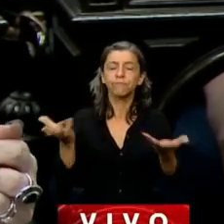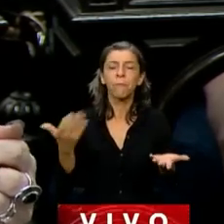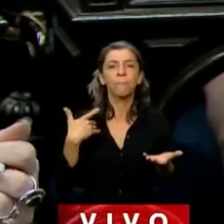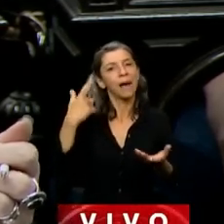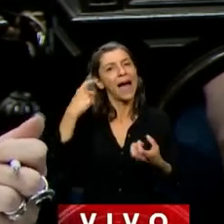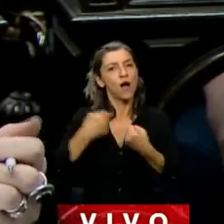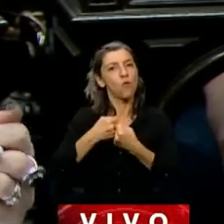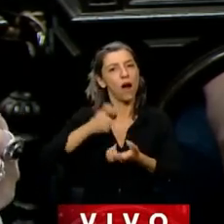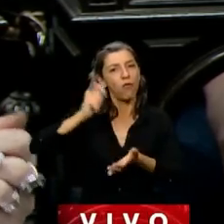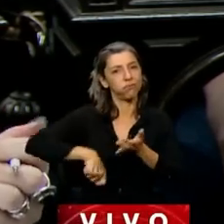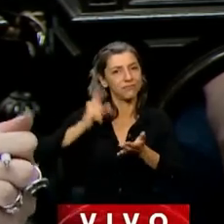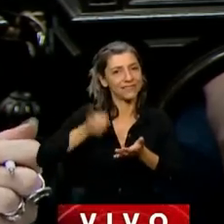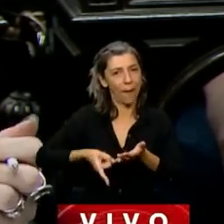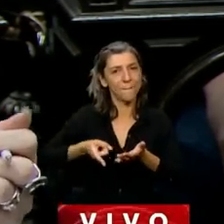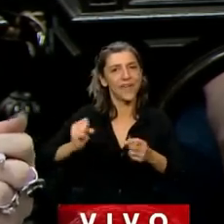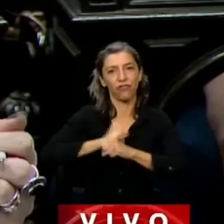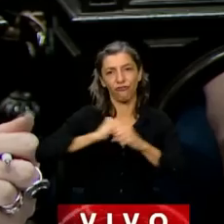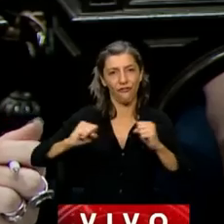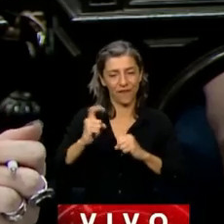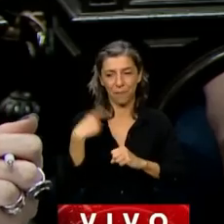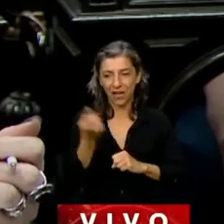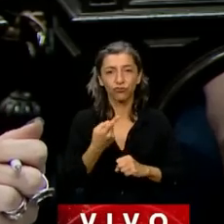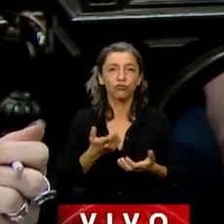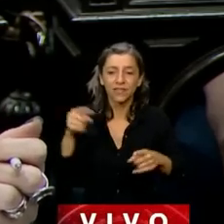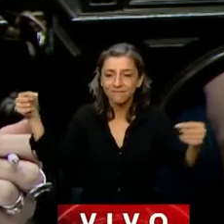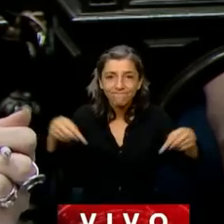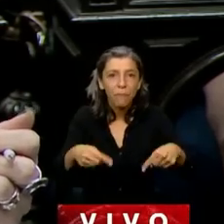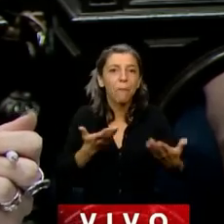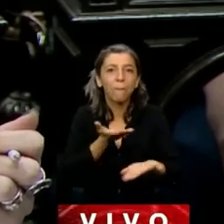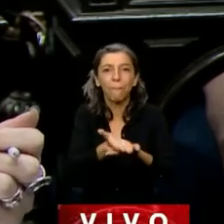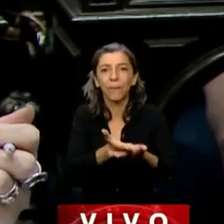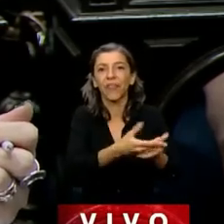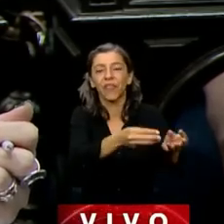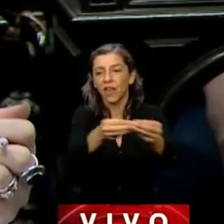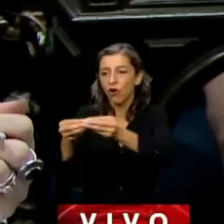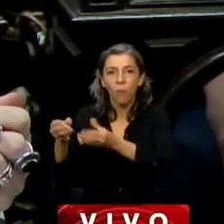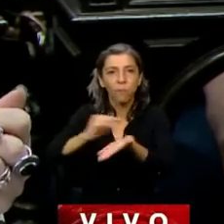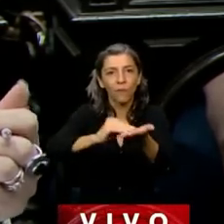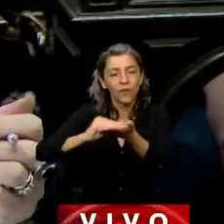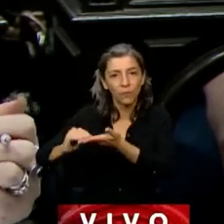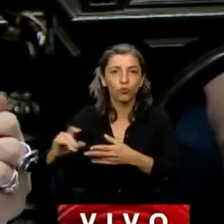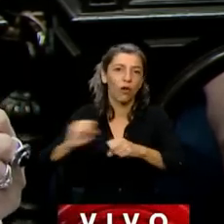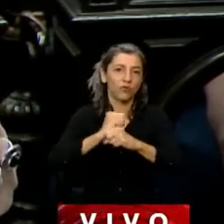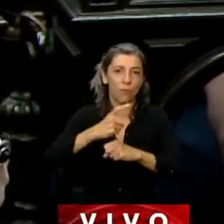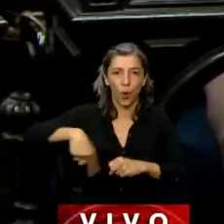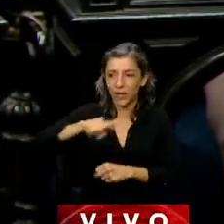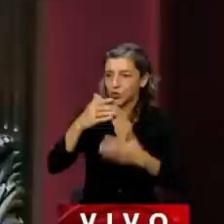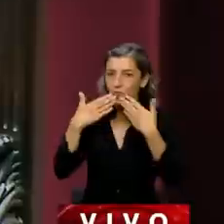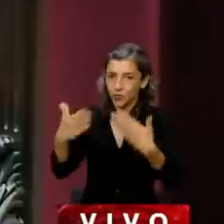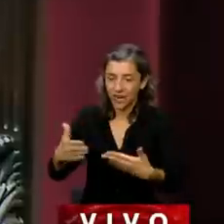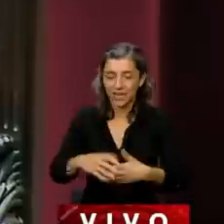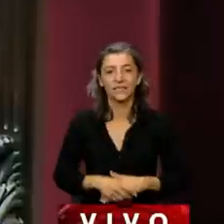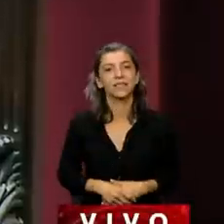ratifiquemos este acuerdo. Y es por eso que vengo aquí a solicitar a mis pares su aprobación. Muchas gracias.